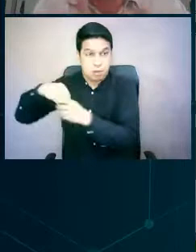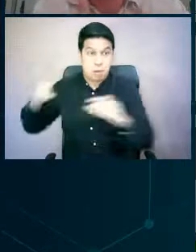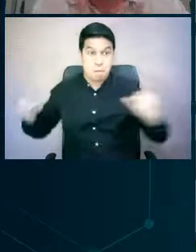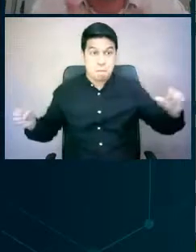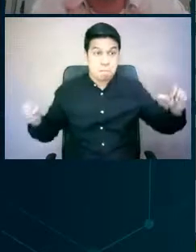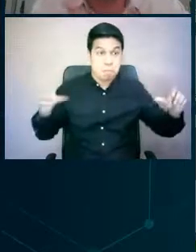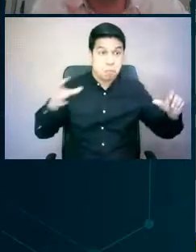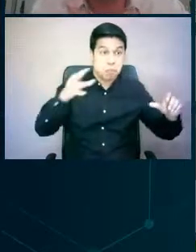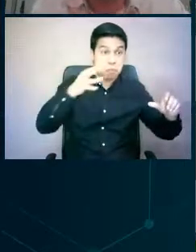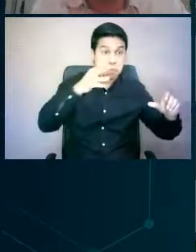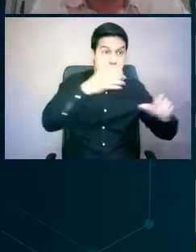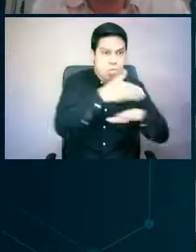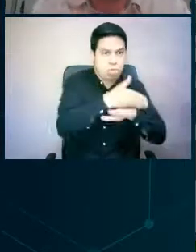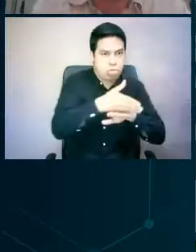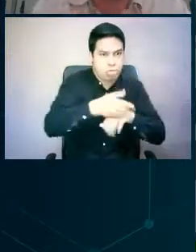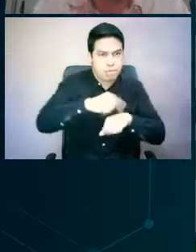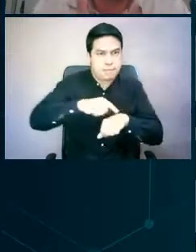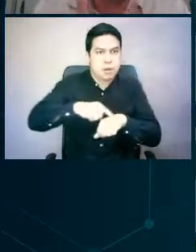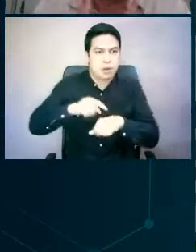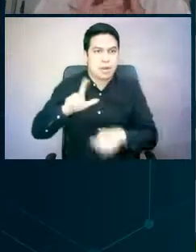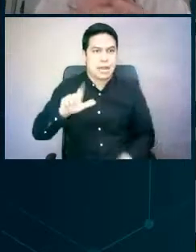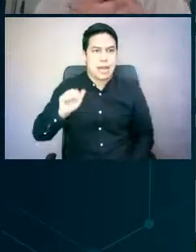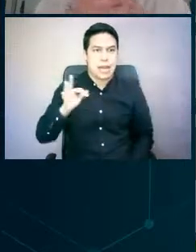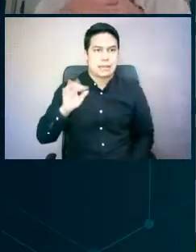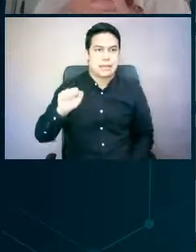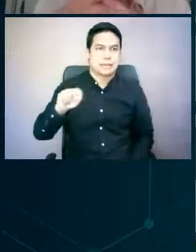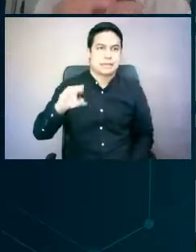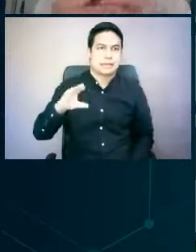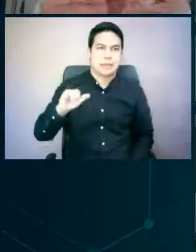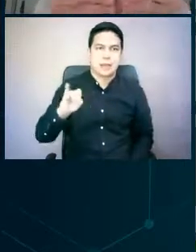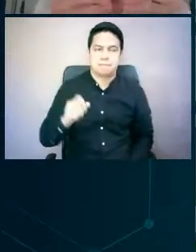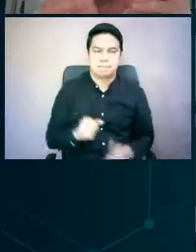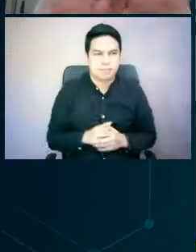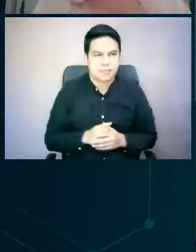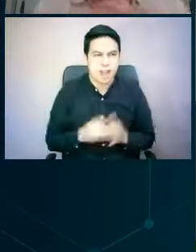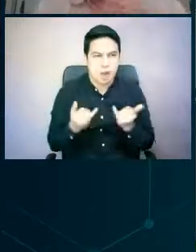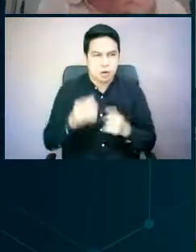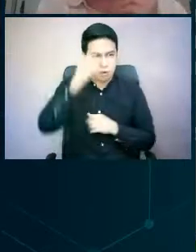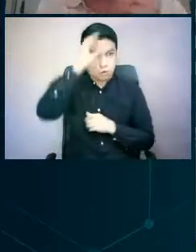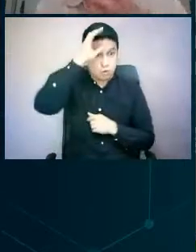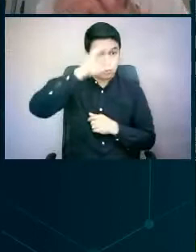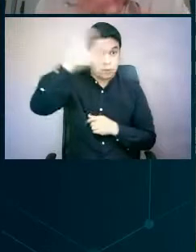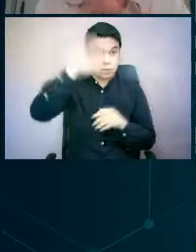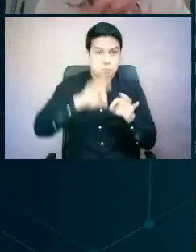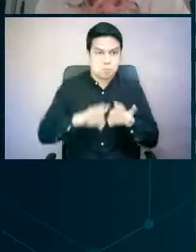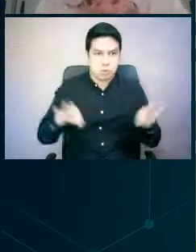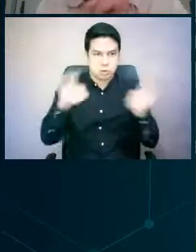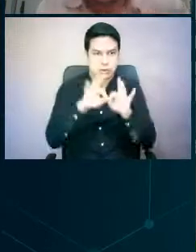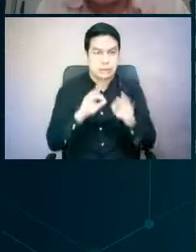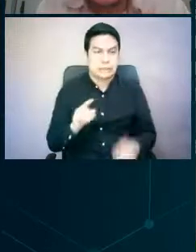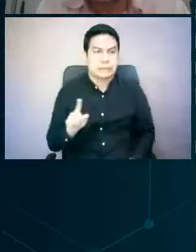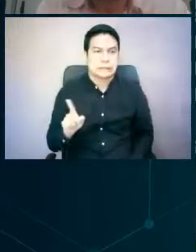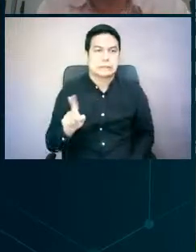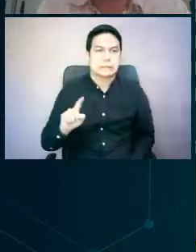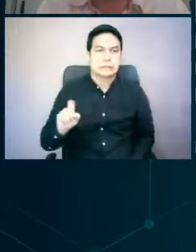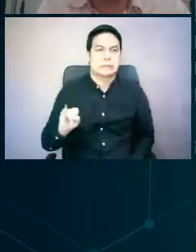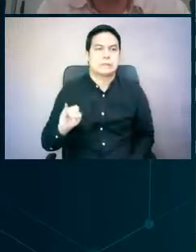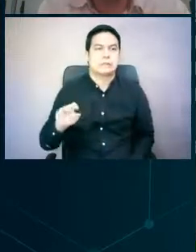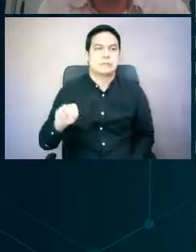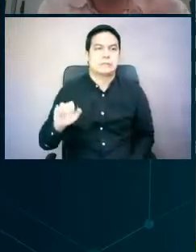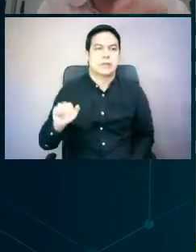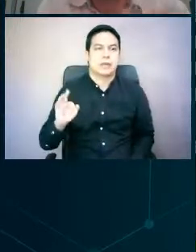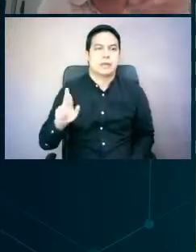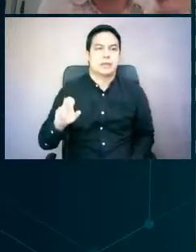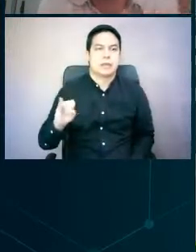se viene un concepto muy importante, que es la simetría del canal. Entonces yo digo que mi canal de comunicación